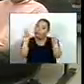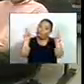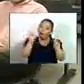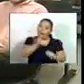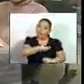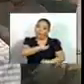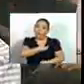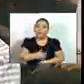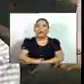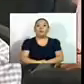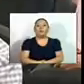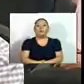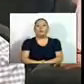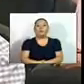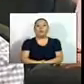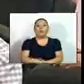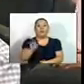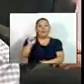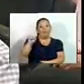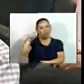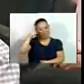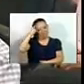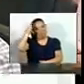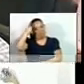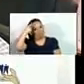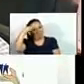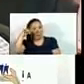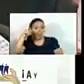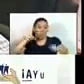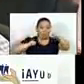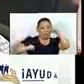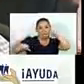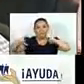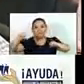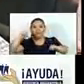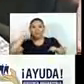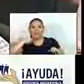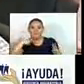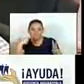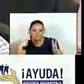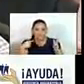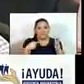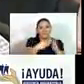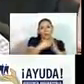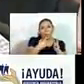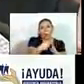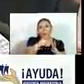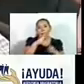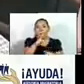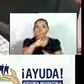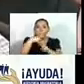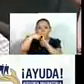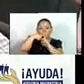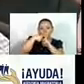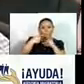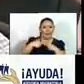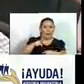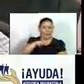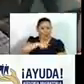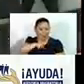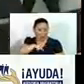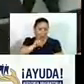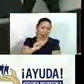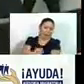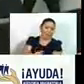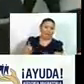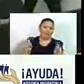fiscalía. Parte de un show político para buscar atacar y callar a los opositores, pero personalmente a no me van a doblegar.